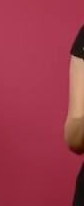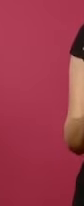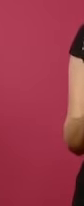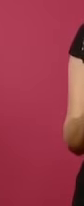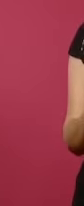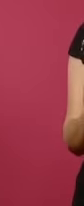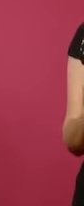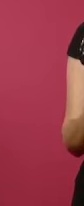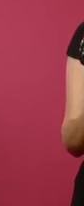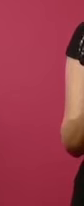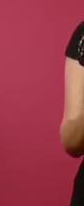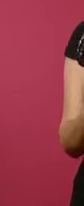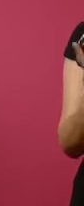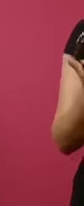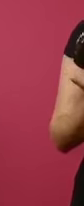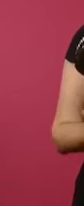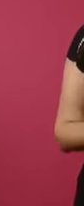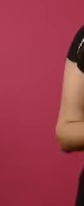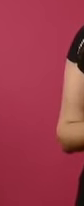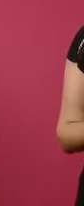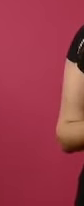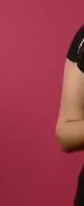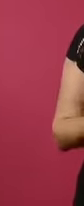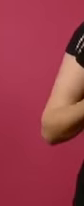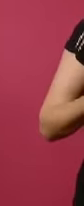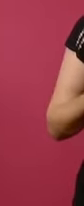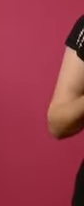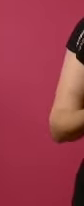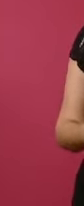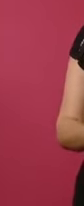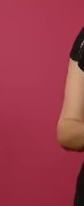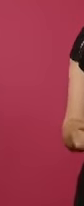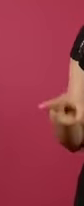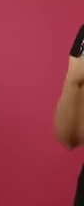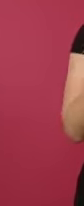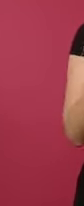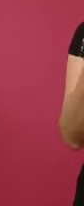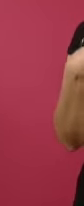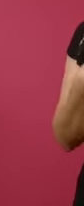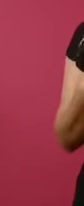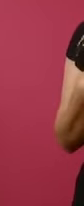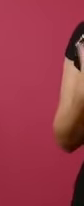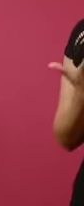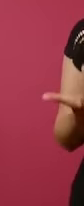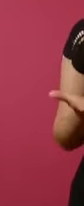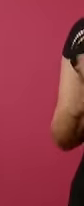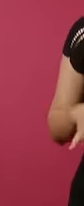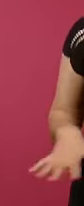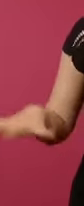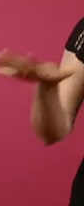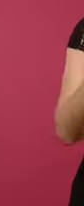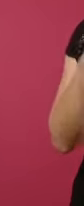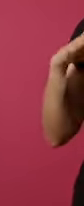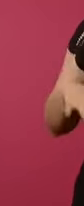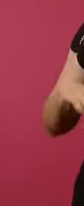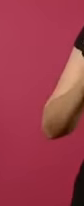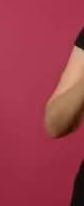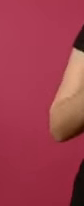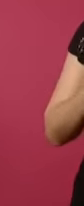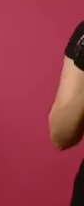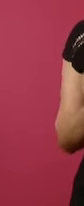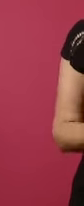es lo que más ayuda y eso lo tenemos